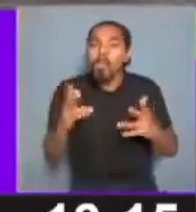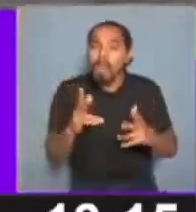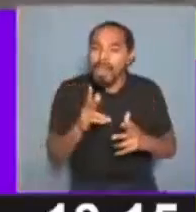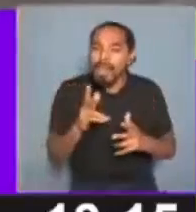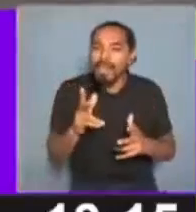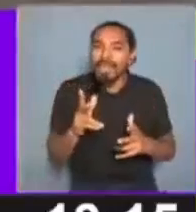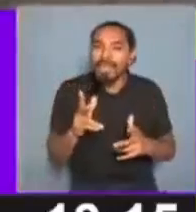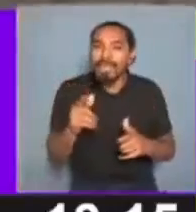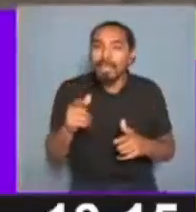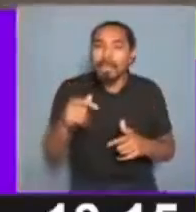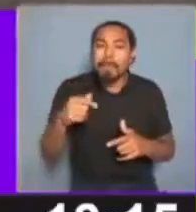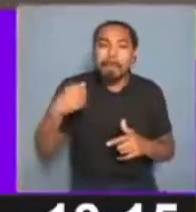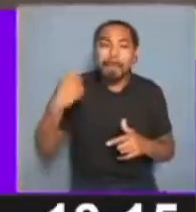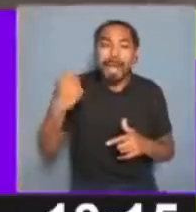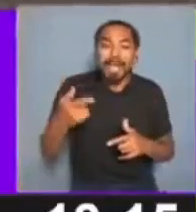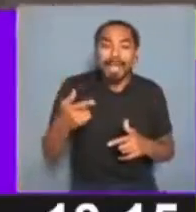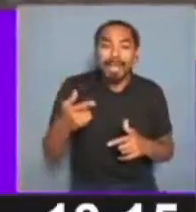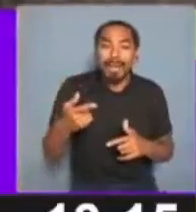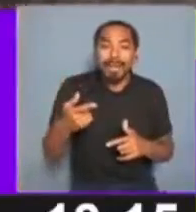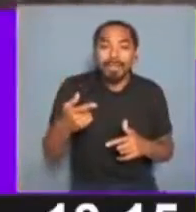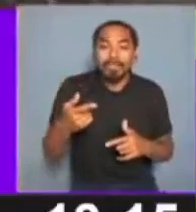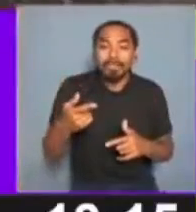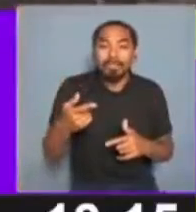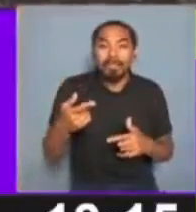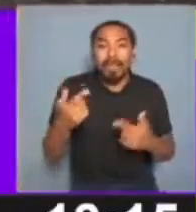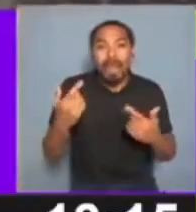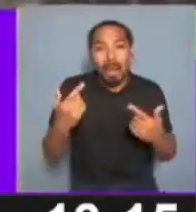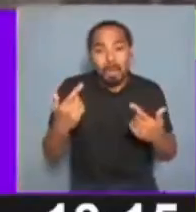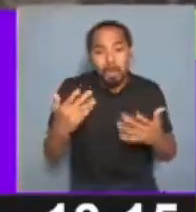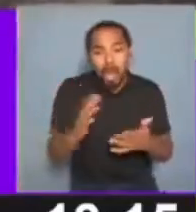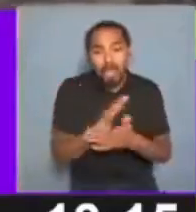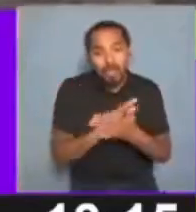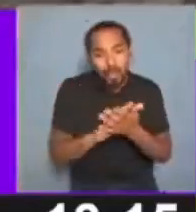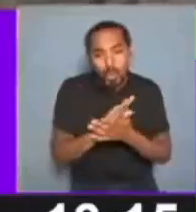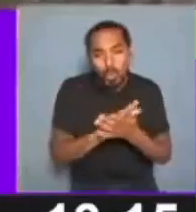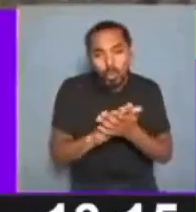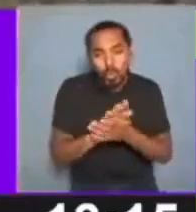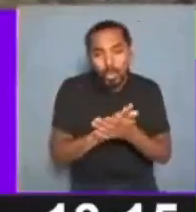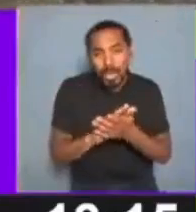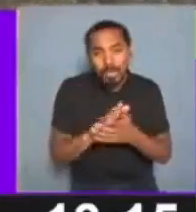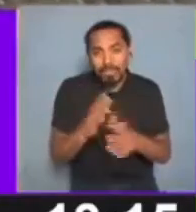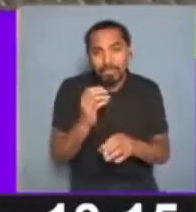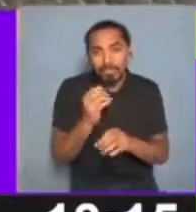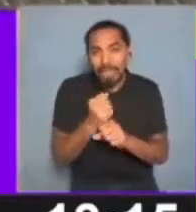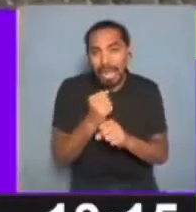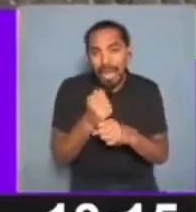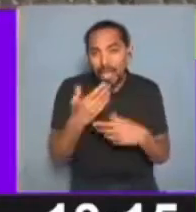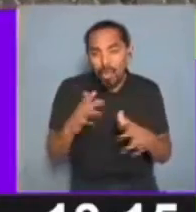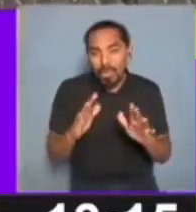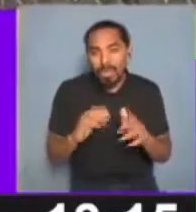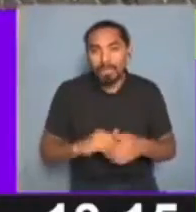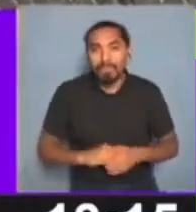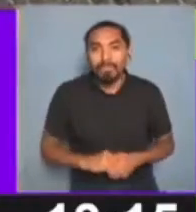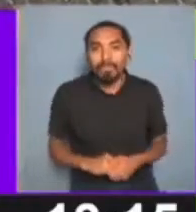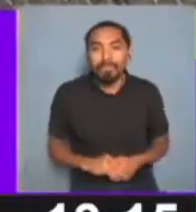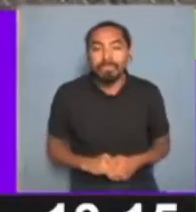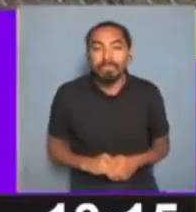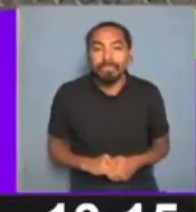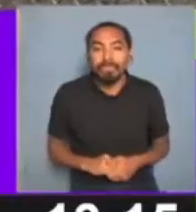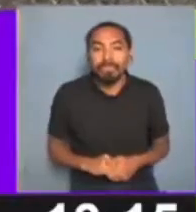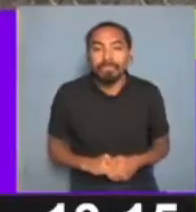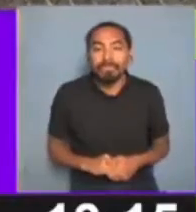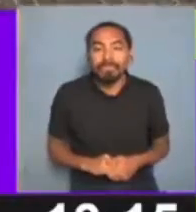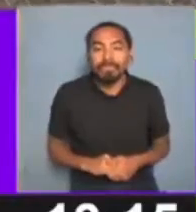también a ser mañana, en el caso de que no se llegue al pago como se espera por parte del gremio a